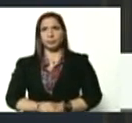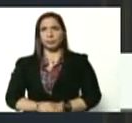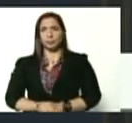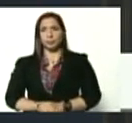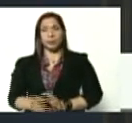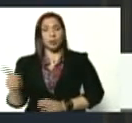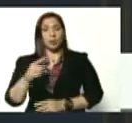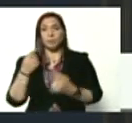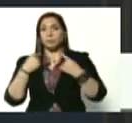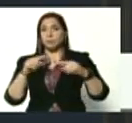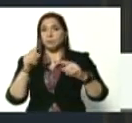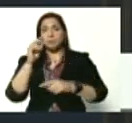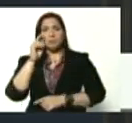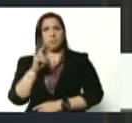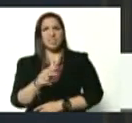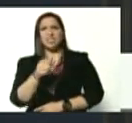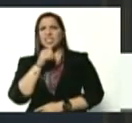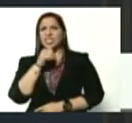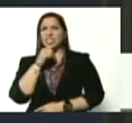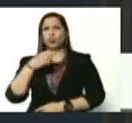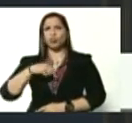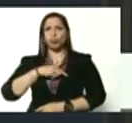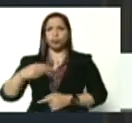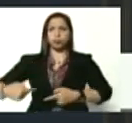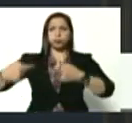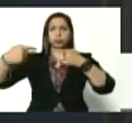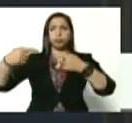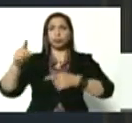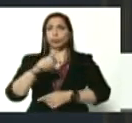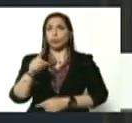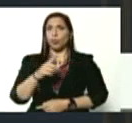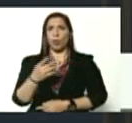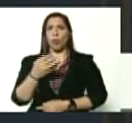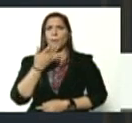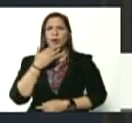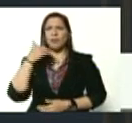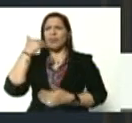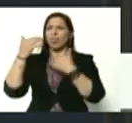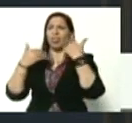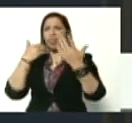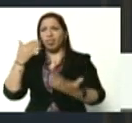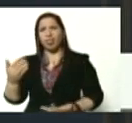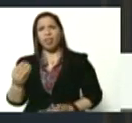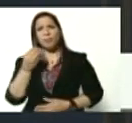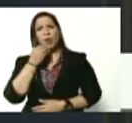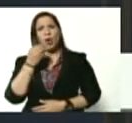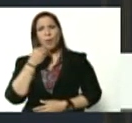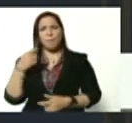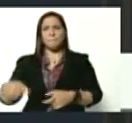no perdamos de vista a quien enfrentamos no nos desgastemos en luchas estériles